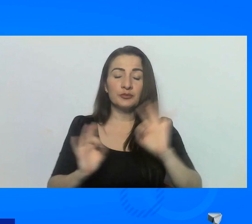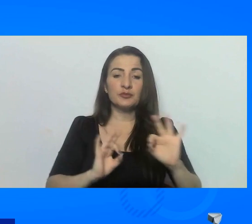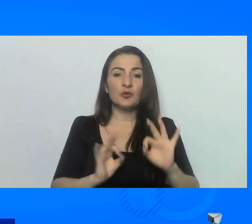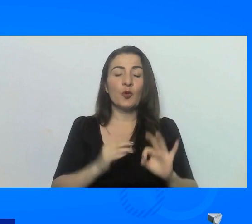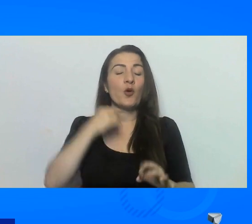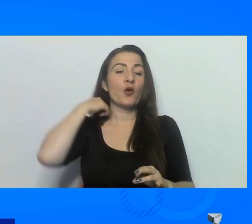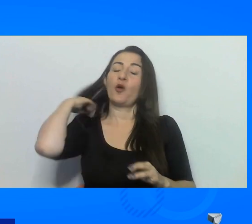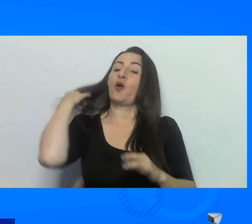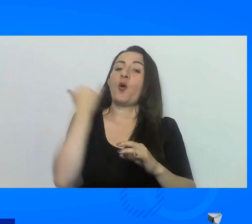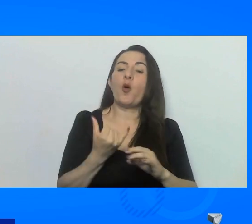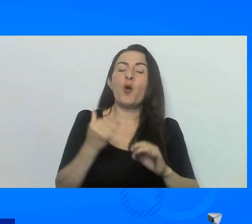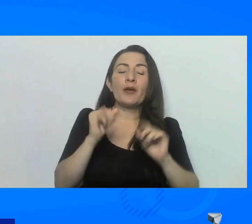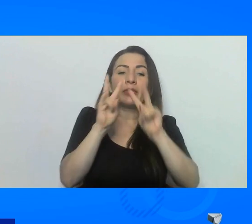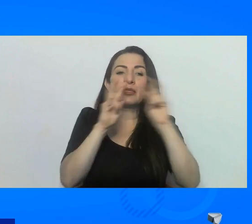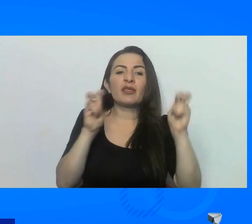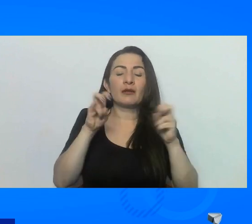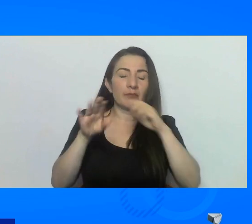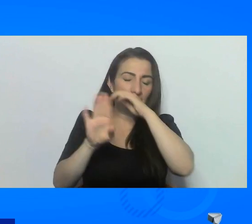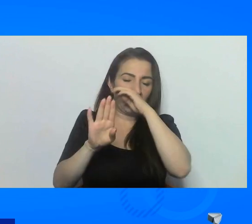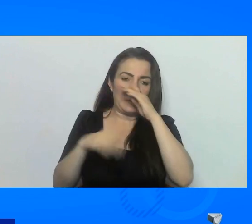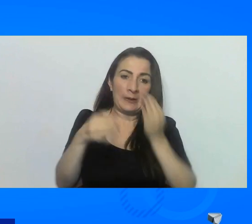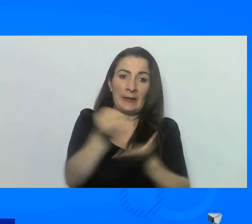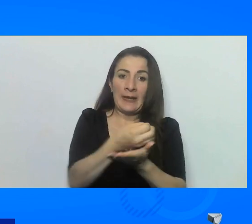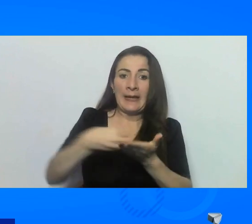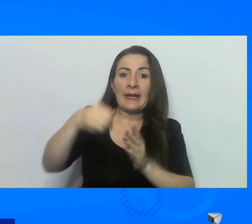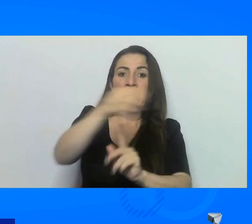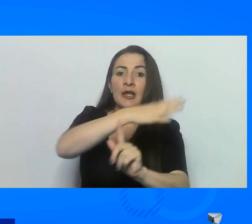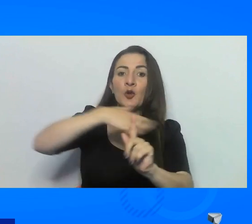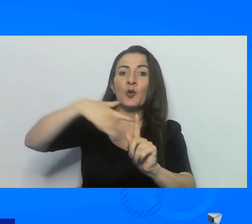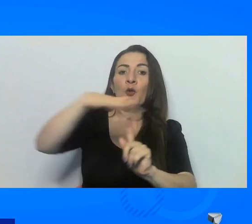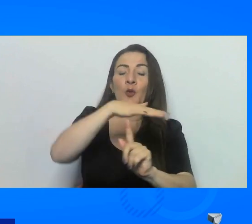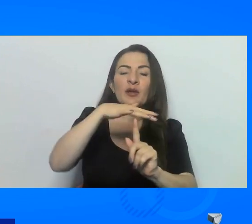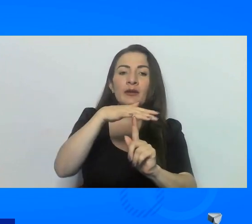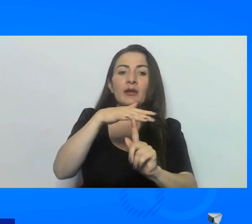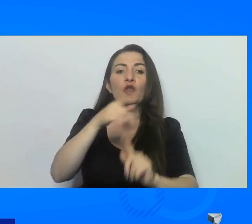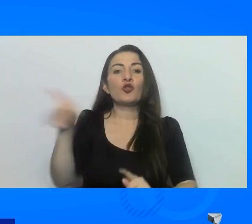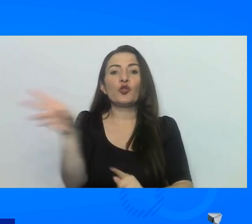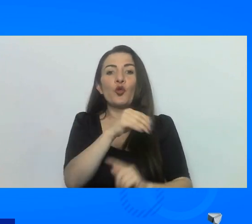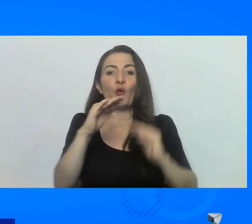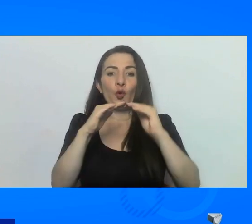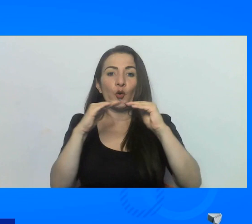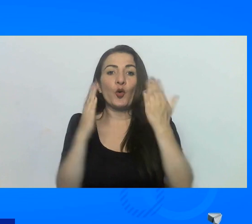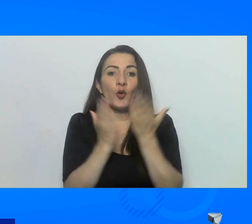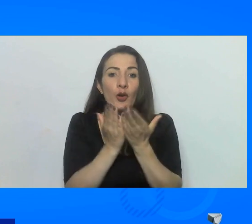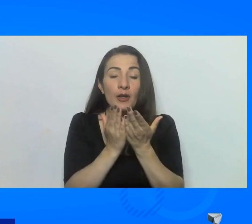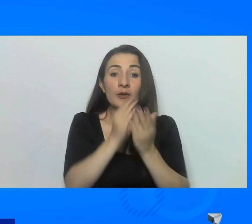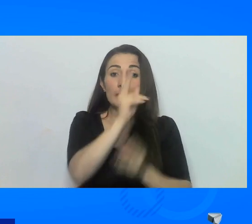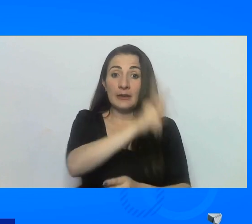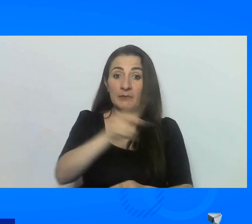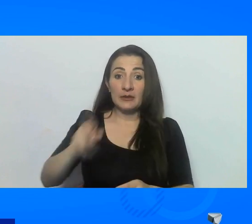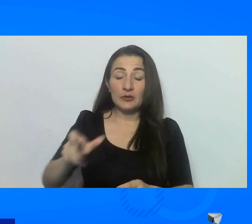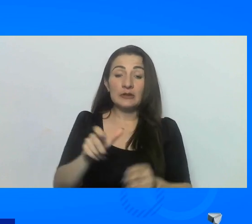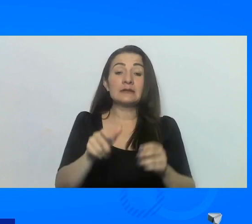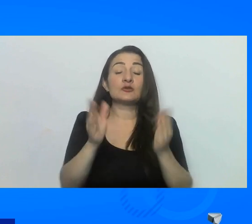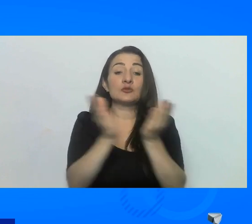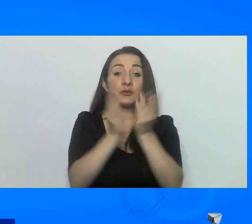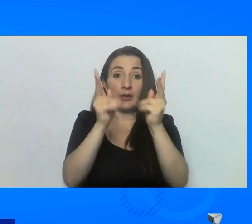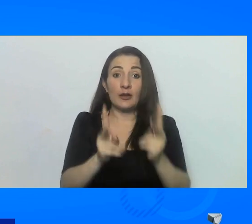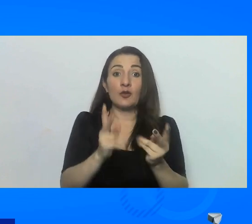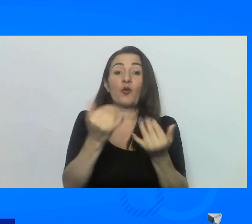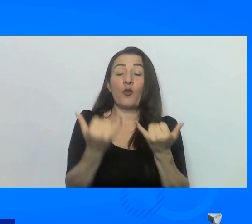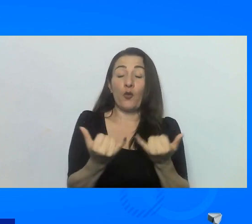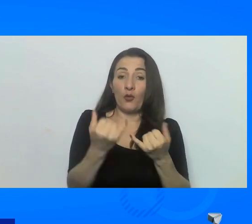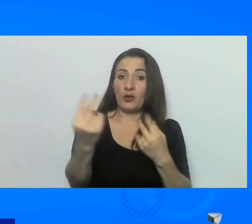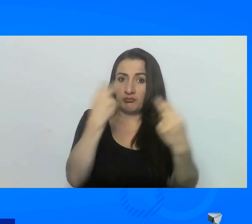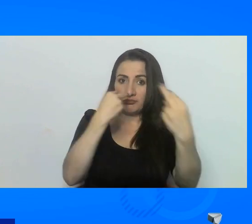de Ecología. Me complace saludar a todos los colegios, estudiantes que nos acompañan el día de hoy. Un gran